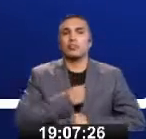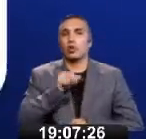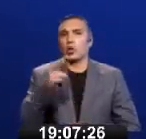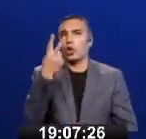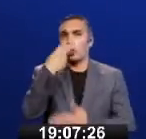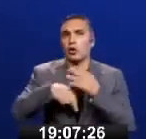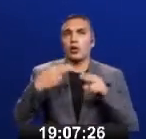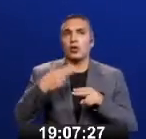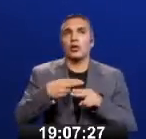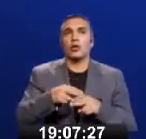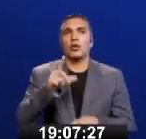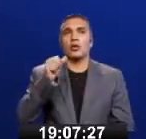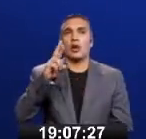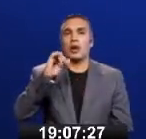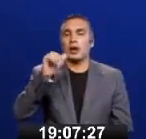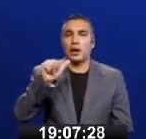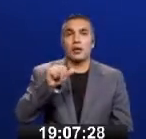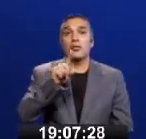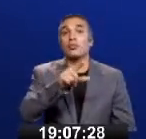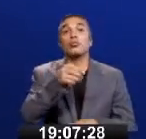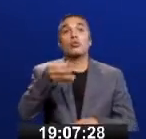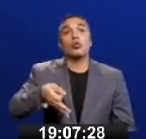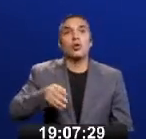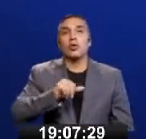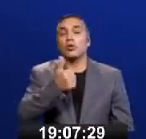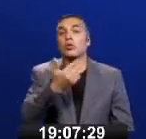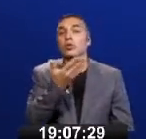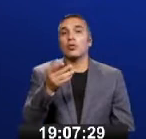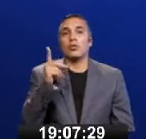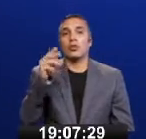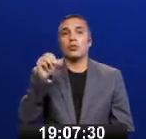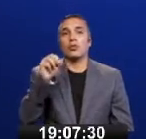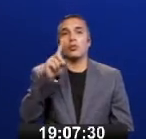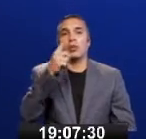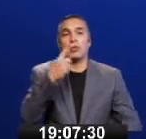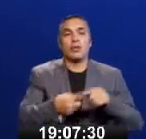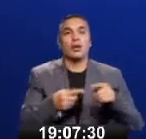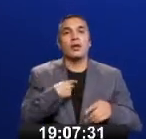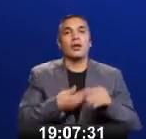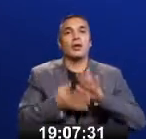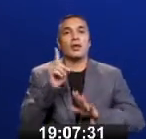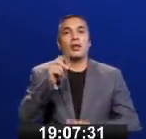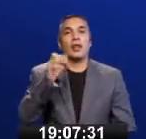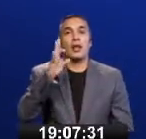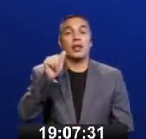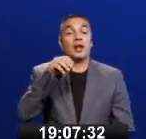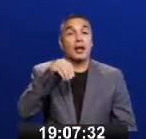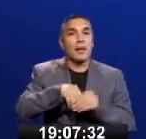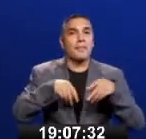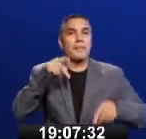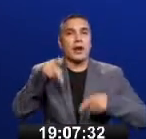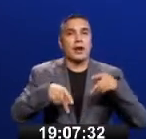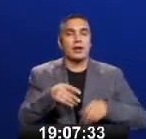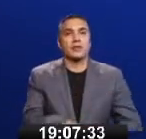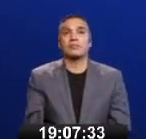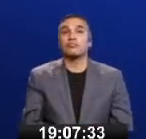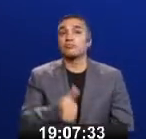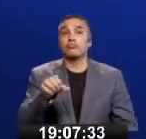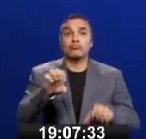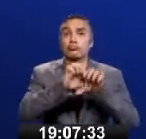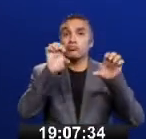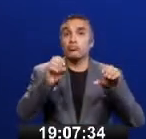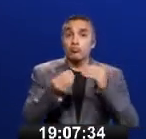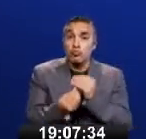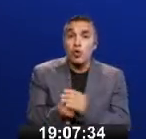hoteles llamados La Ría, uno ubicado en Durán y el otro en el kilómetro 1.5 vía Adata, en Playas. Otra empresa que se fundó